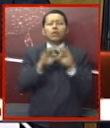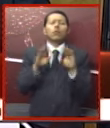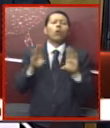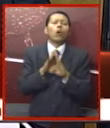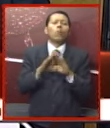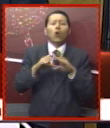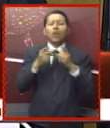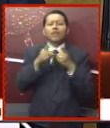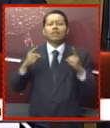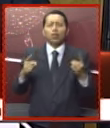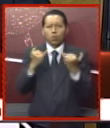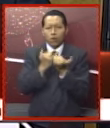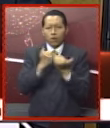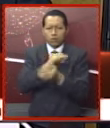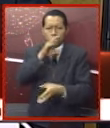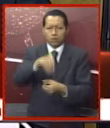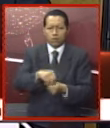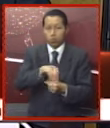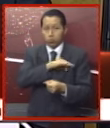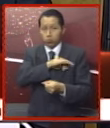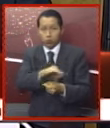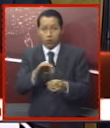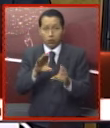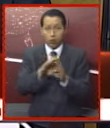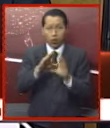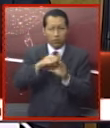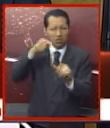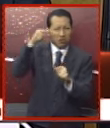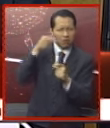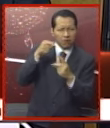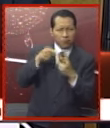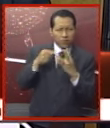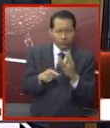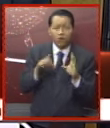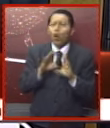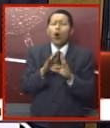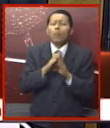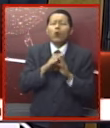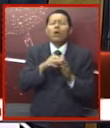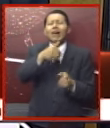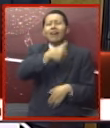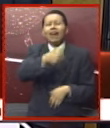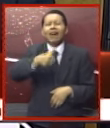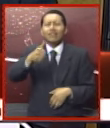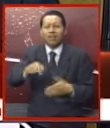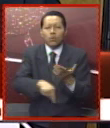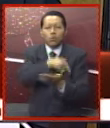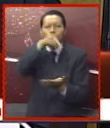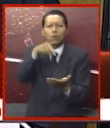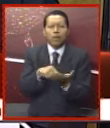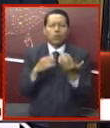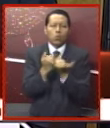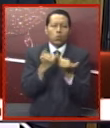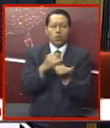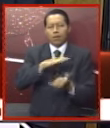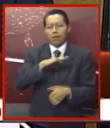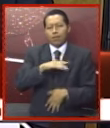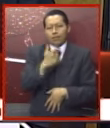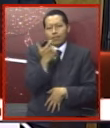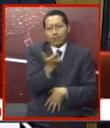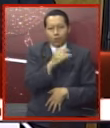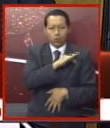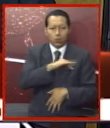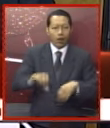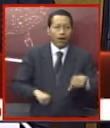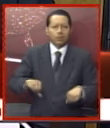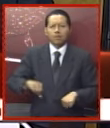por supuesto, a partir de las condiciones específicas de cada región, de la situación socioeconómica en la que desarrollan su